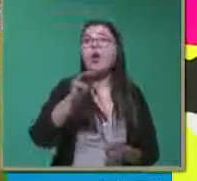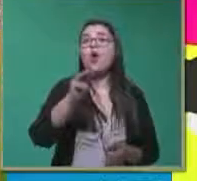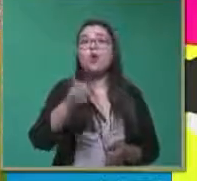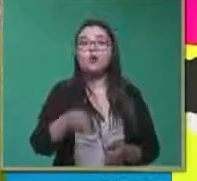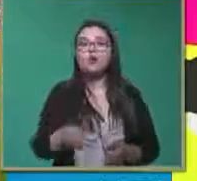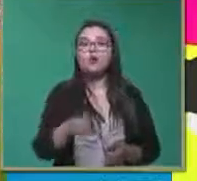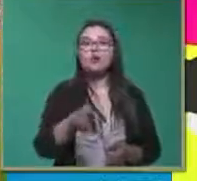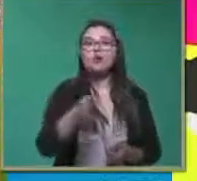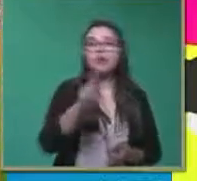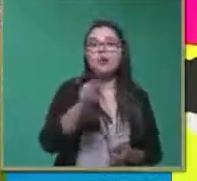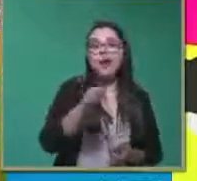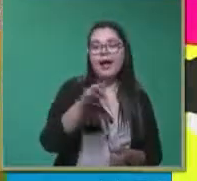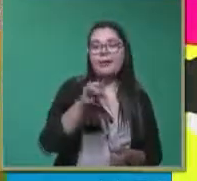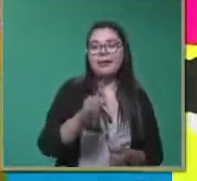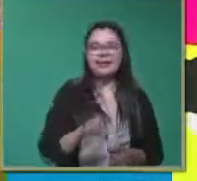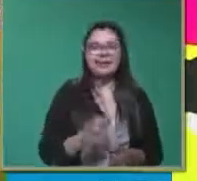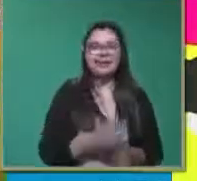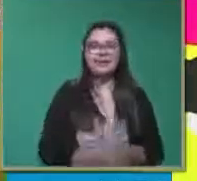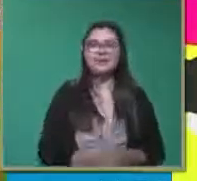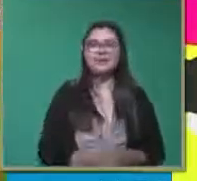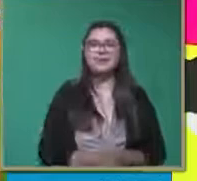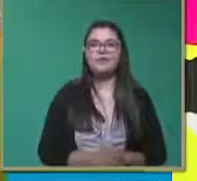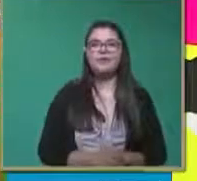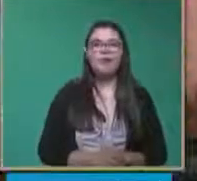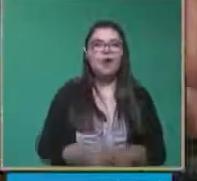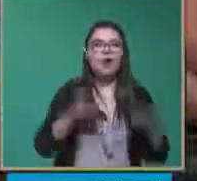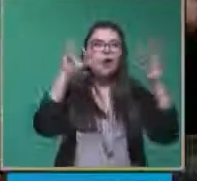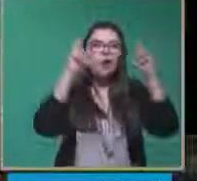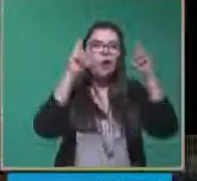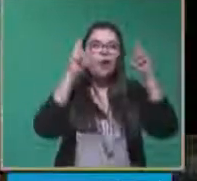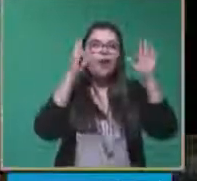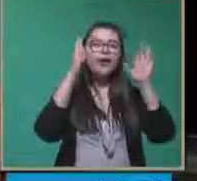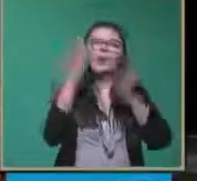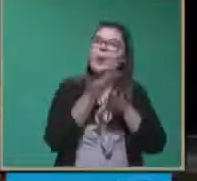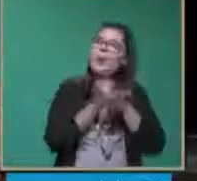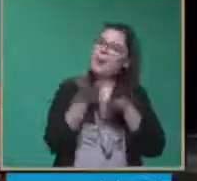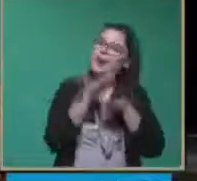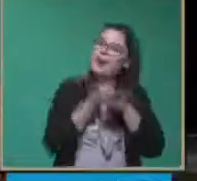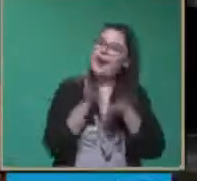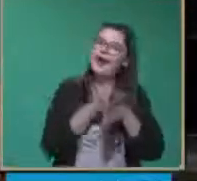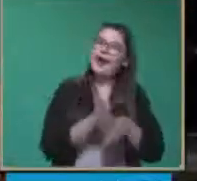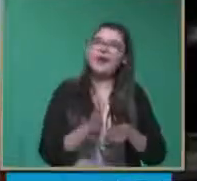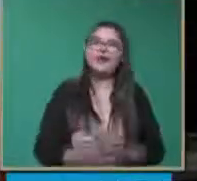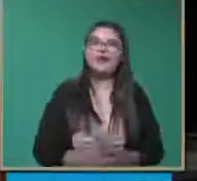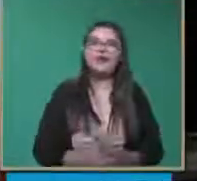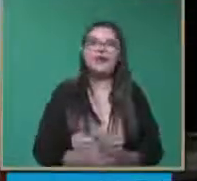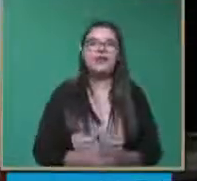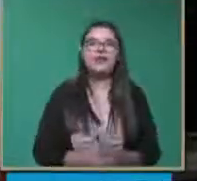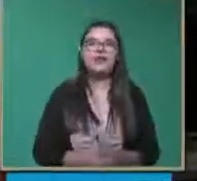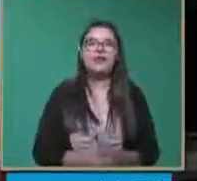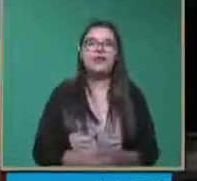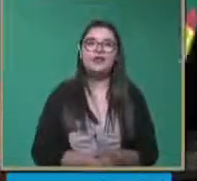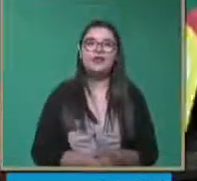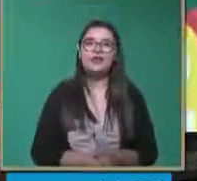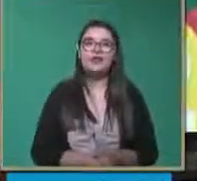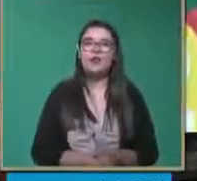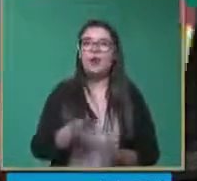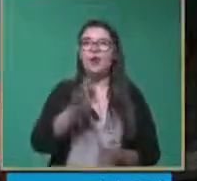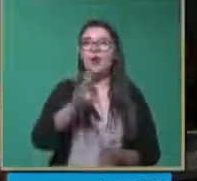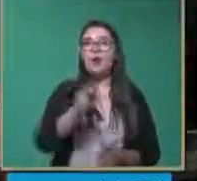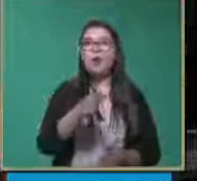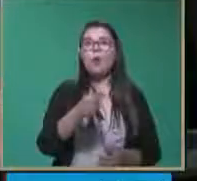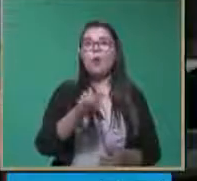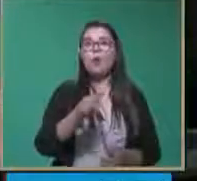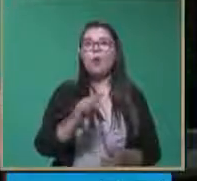Bro. Y este conejo Blas, ¿qué color viene siendo? Blanco. Blanco. Y en English. Watch